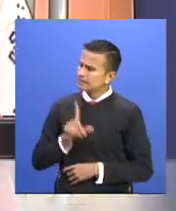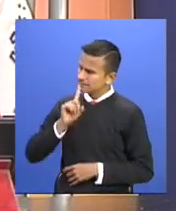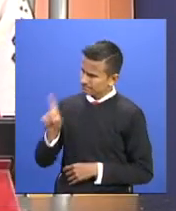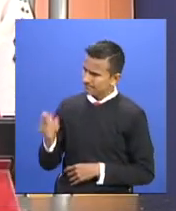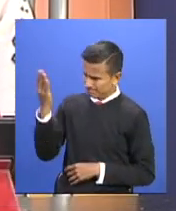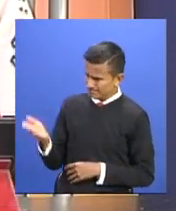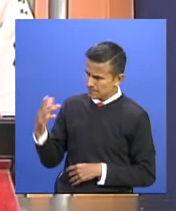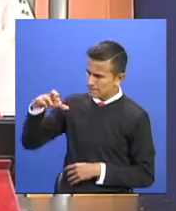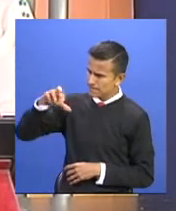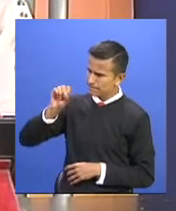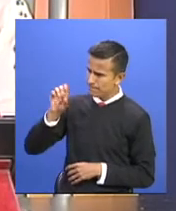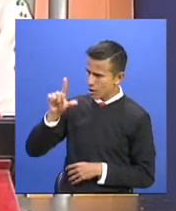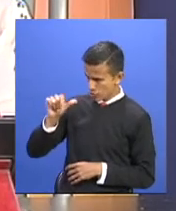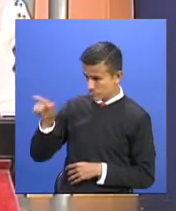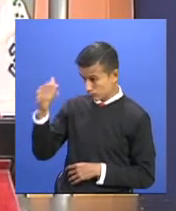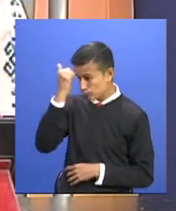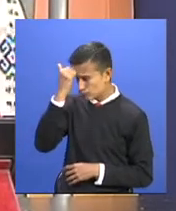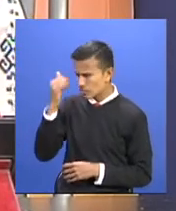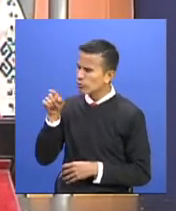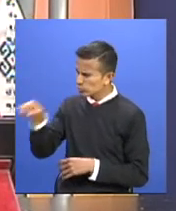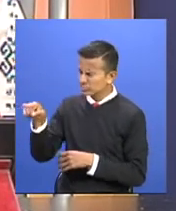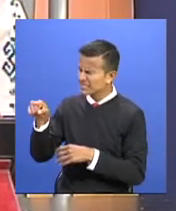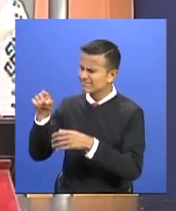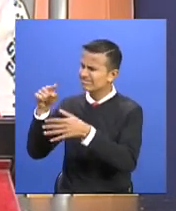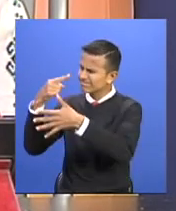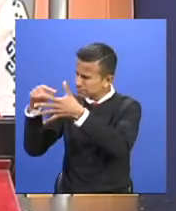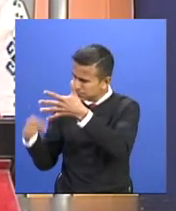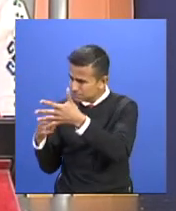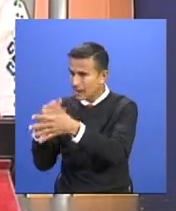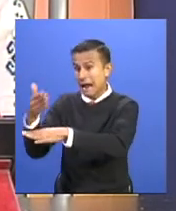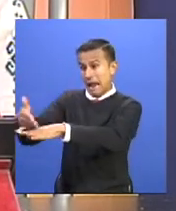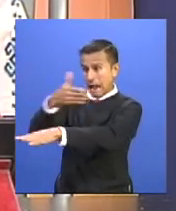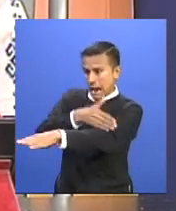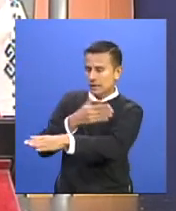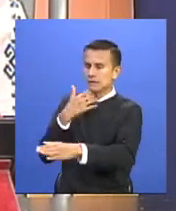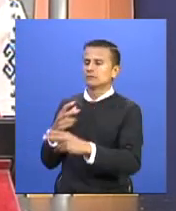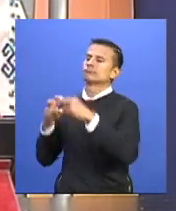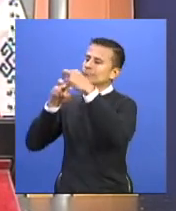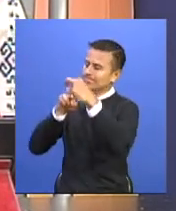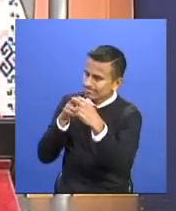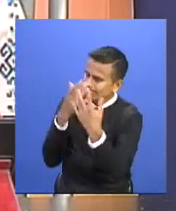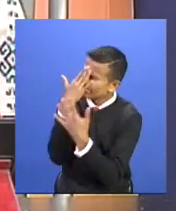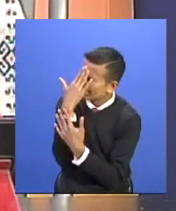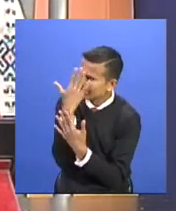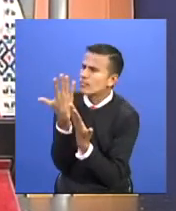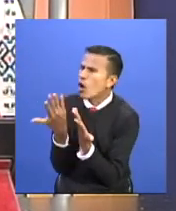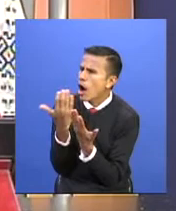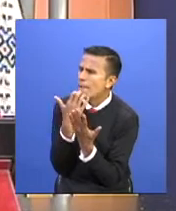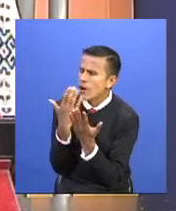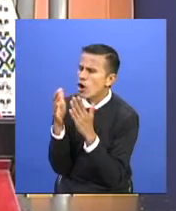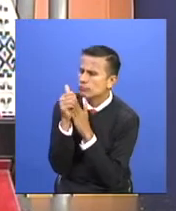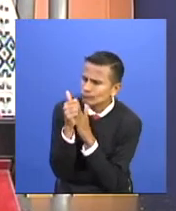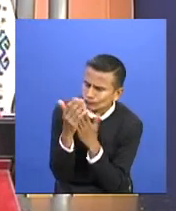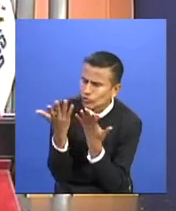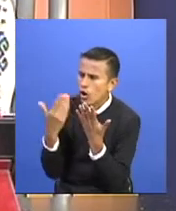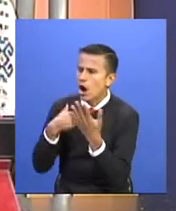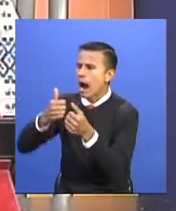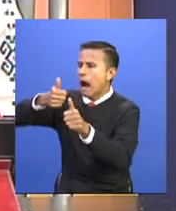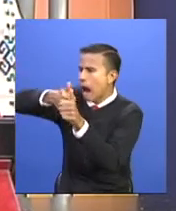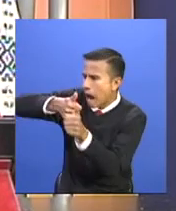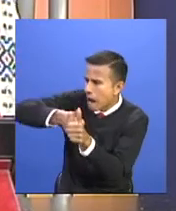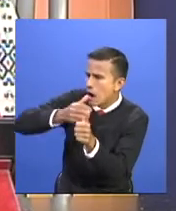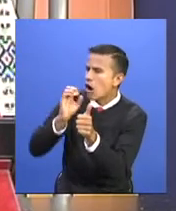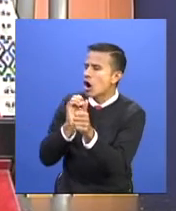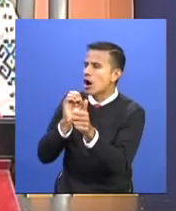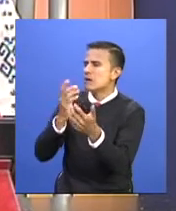Paola, ¿cuáles son esos pasos que ustedes como especialistas tienen en cuenta al momento de sentarse a pensar, cuando uno va a orientar